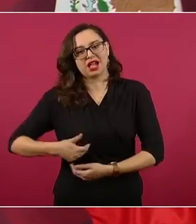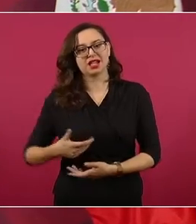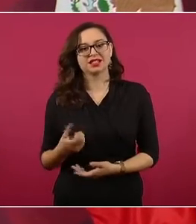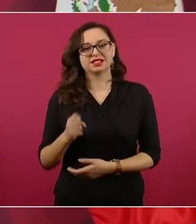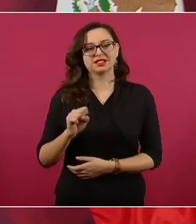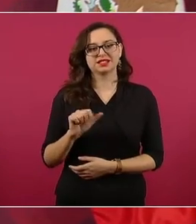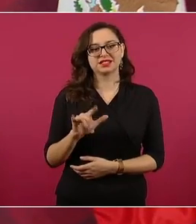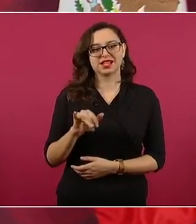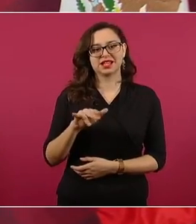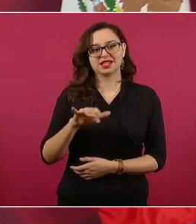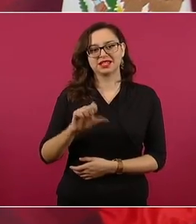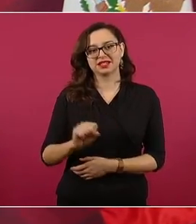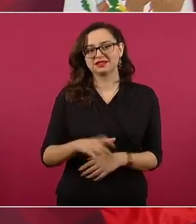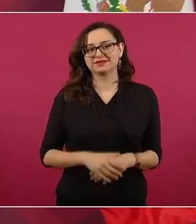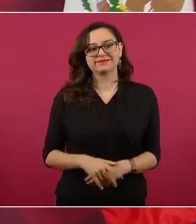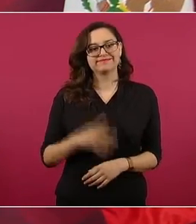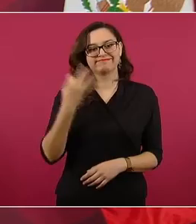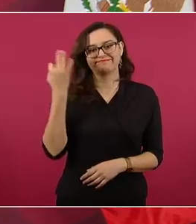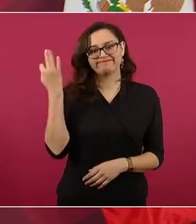Pero es falso.